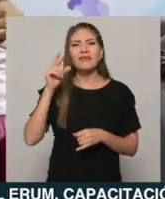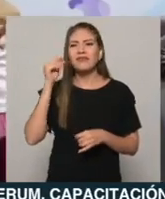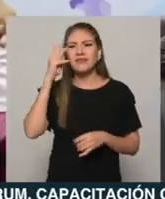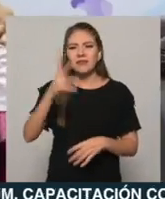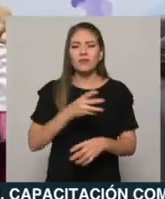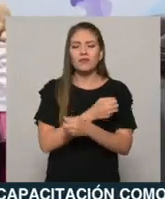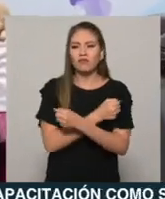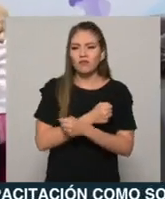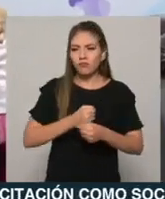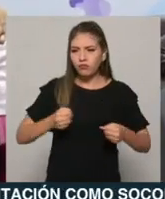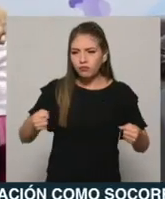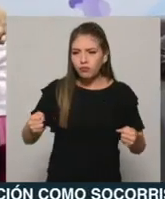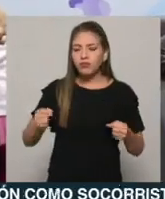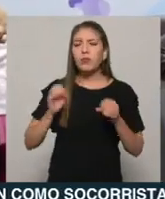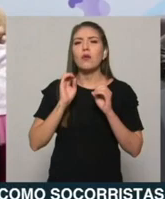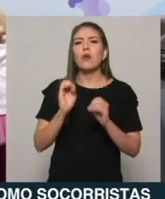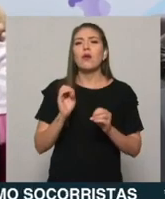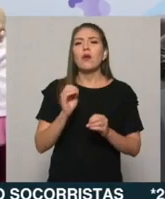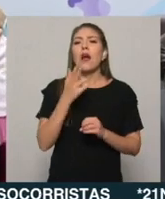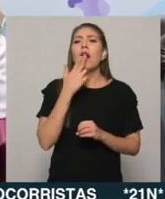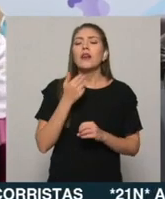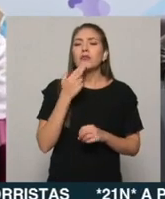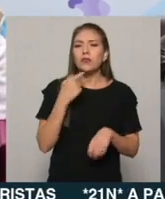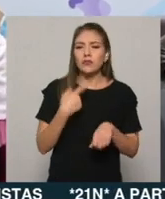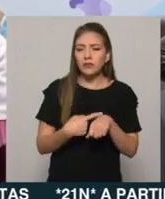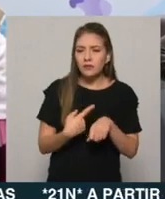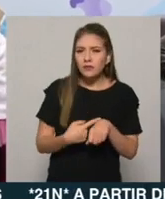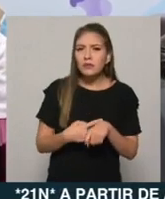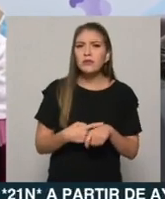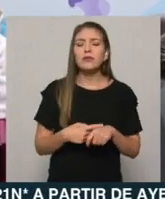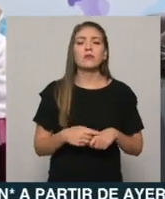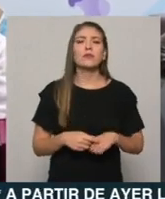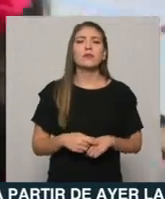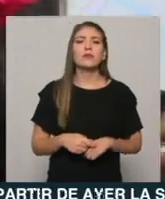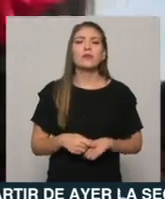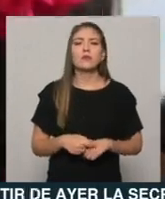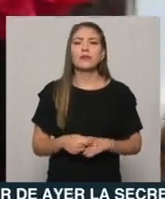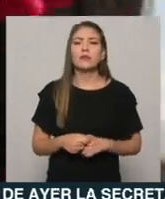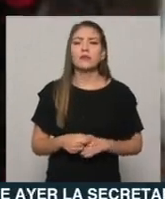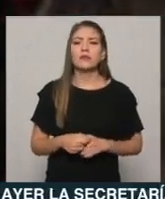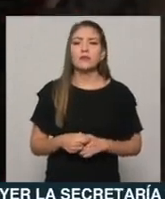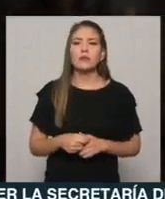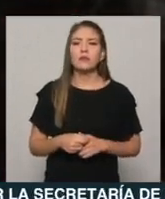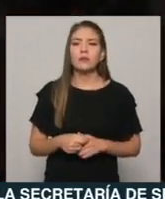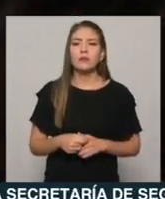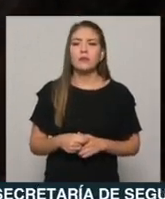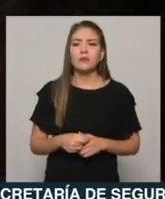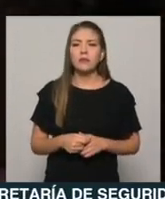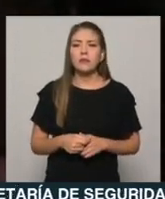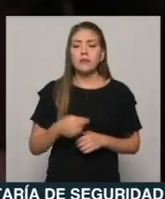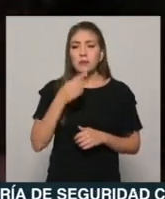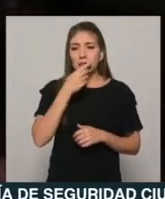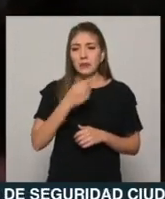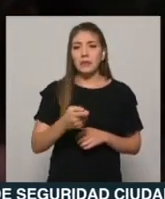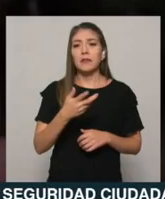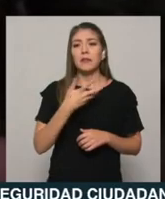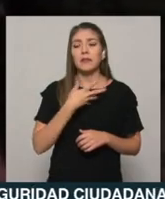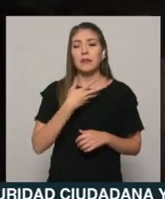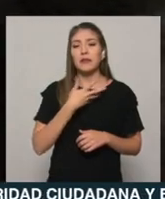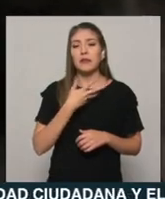también con esto la diabetes. Hay un acervo acerca del sistema